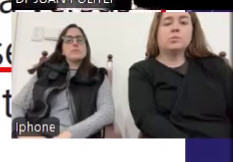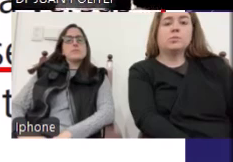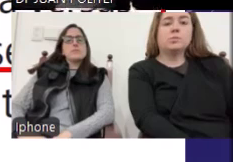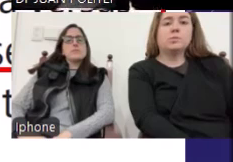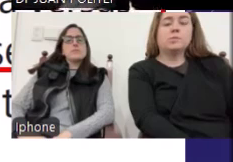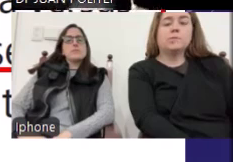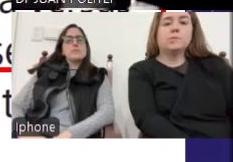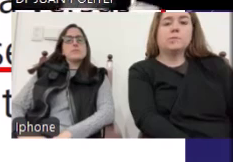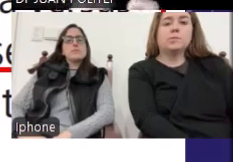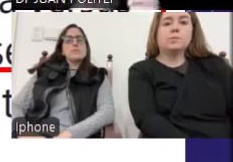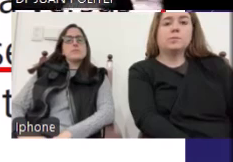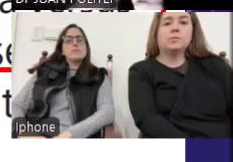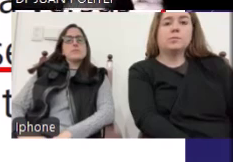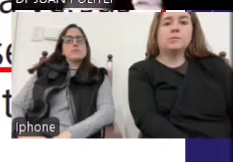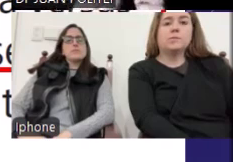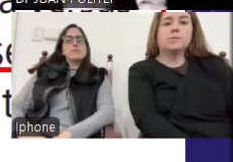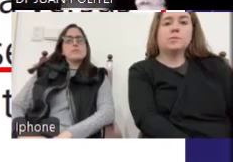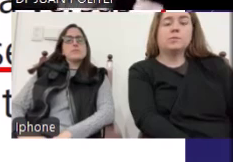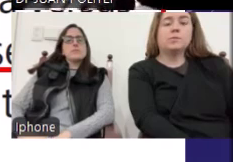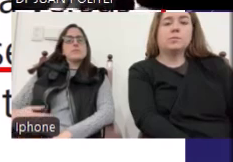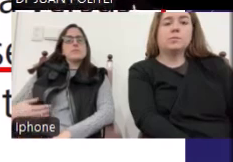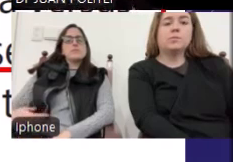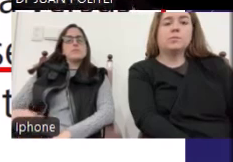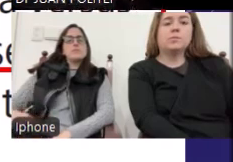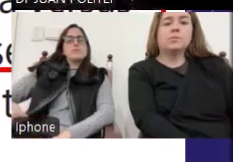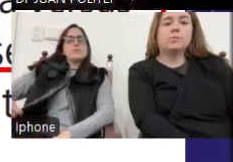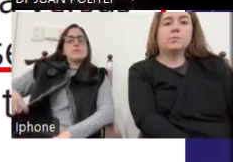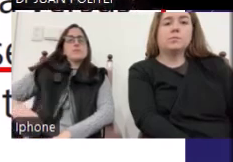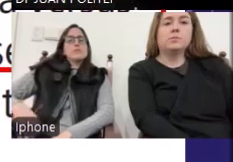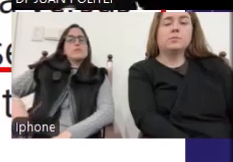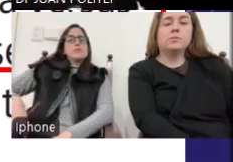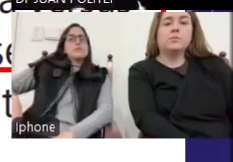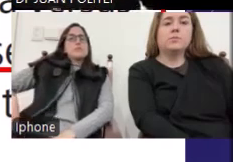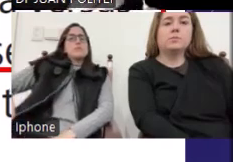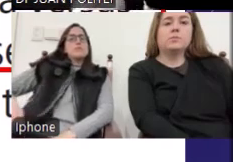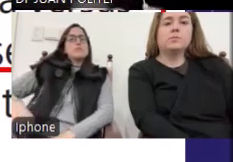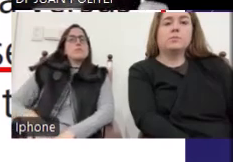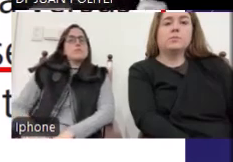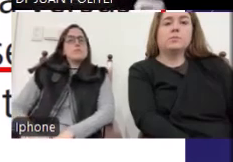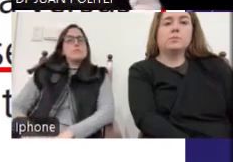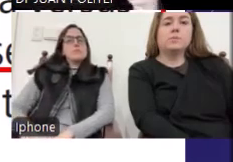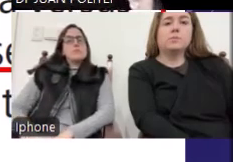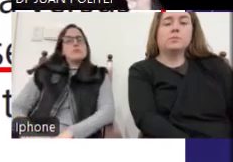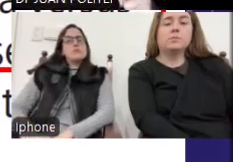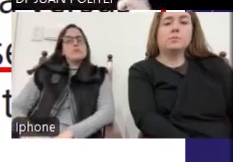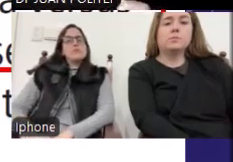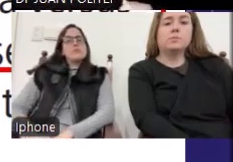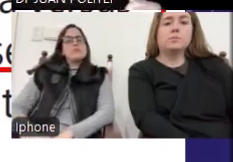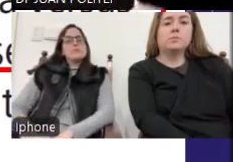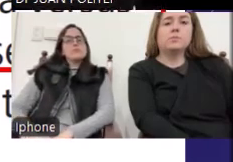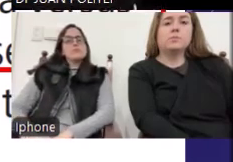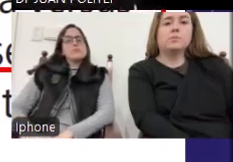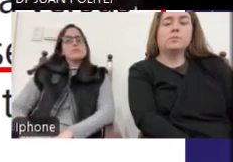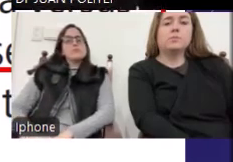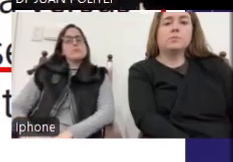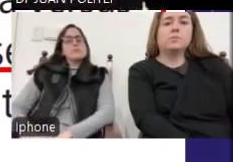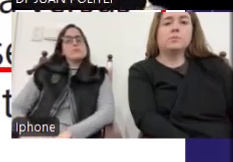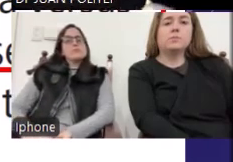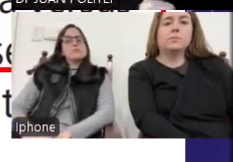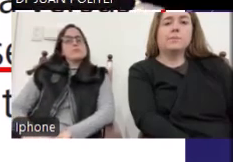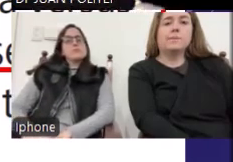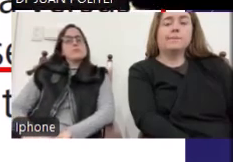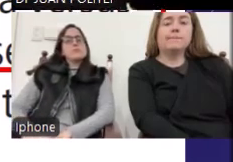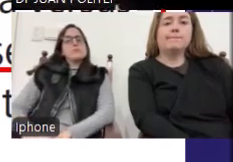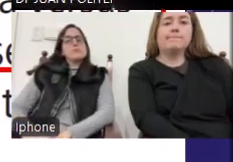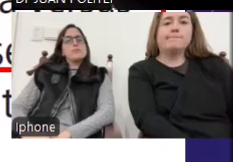una técnica de producción más simple y más barata, ¿ok? Esa droga va a venir a Argentina probablemente